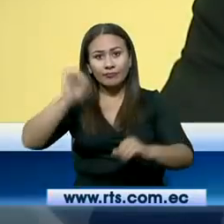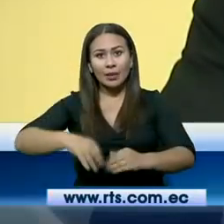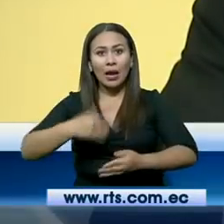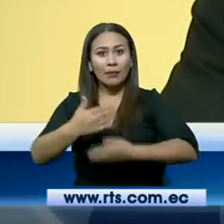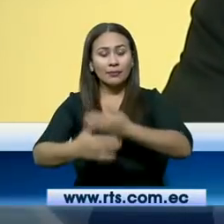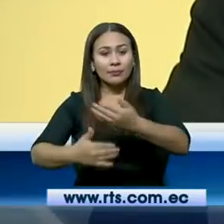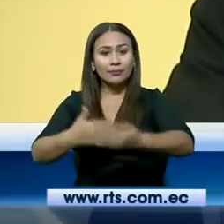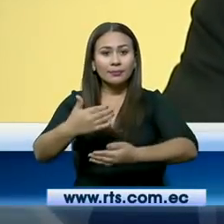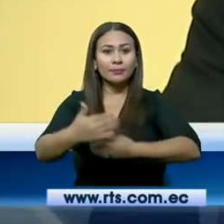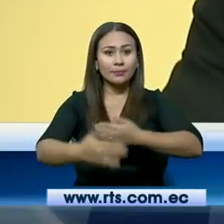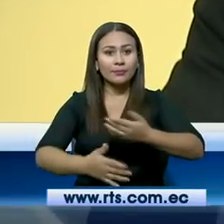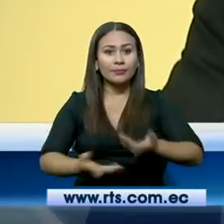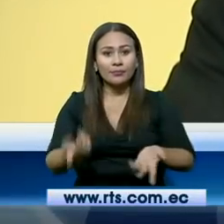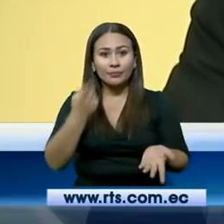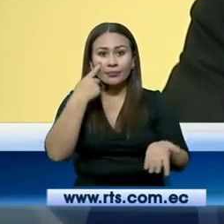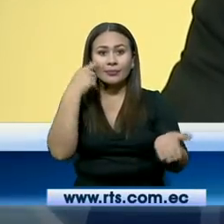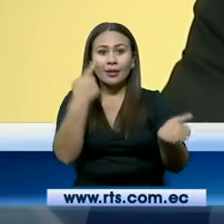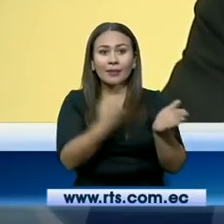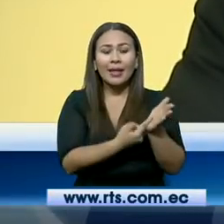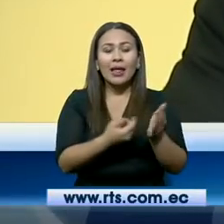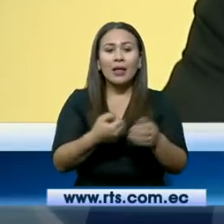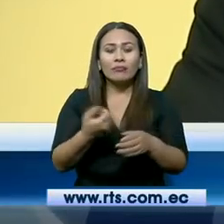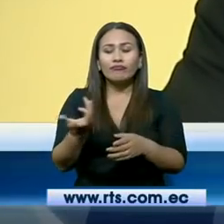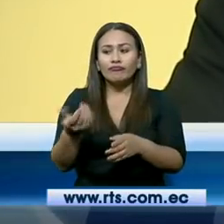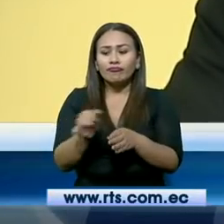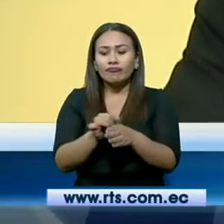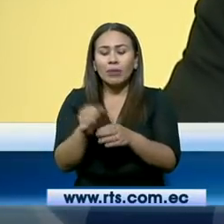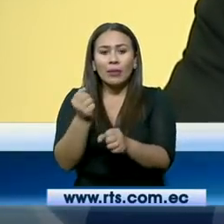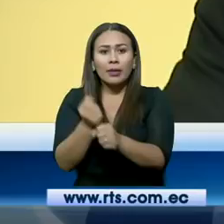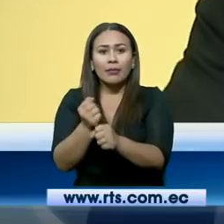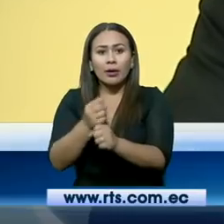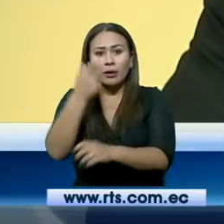que en el ejercicio de la función pública